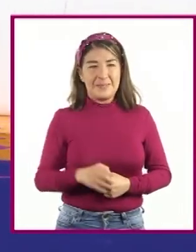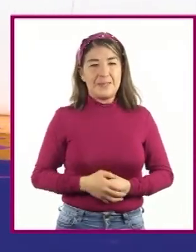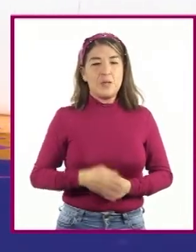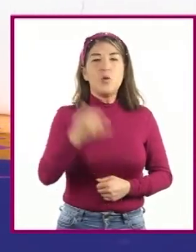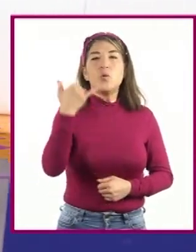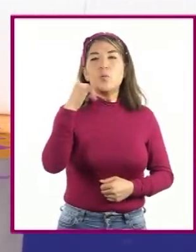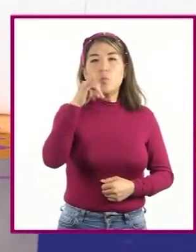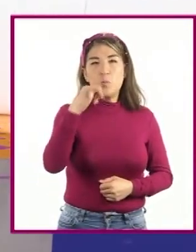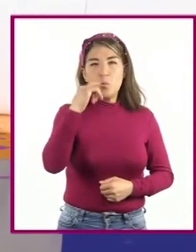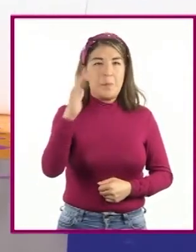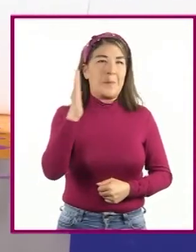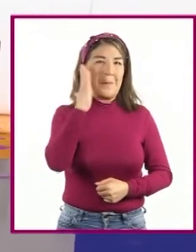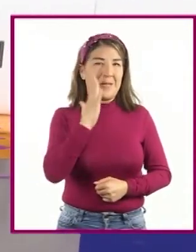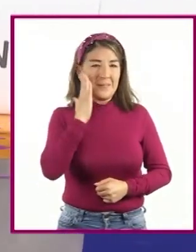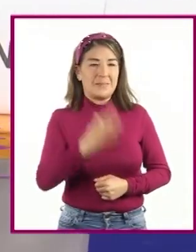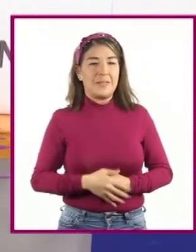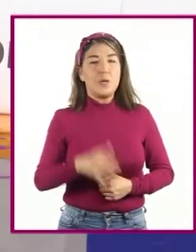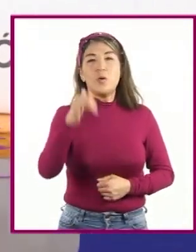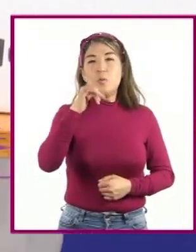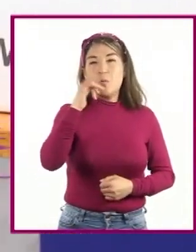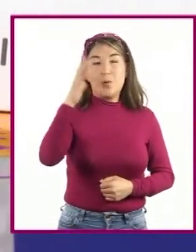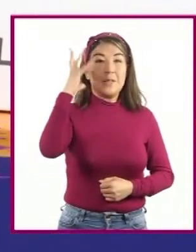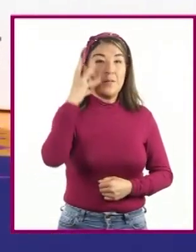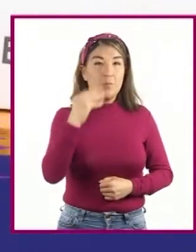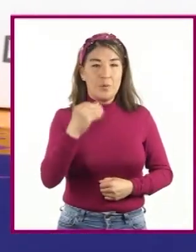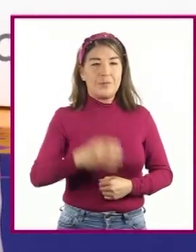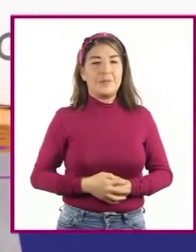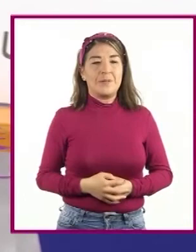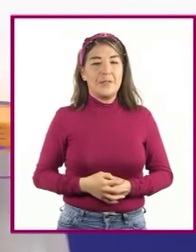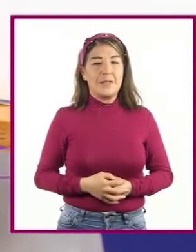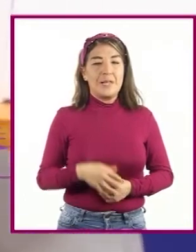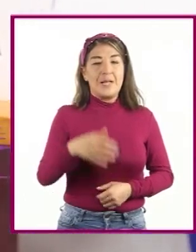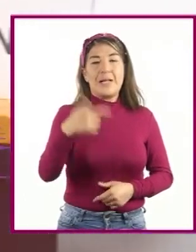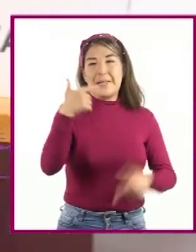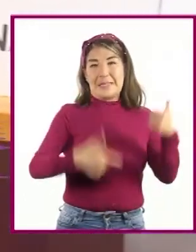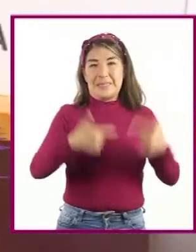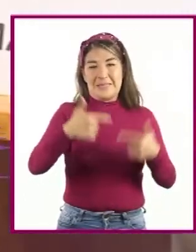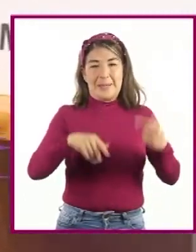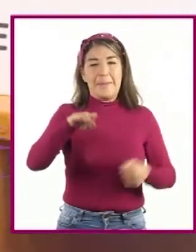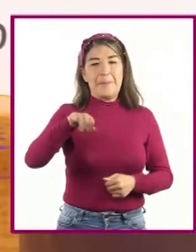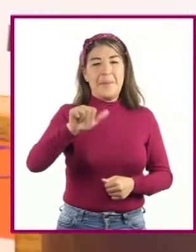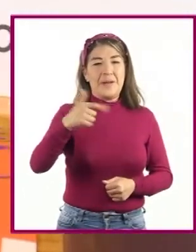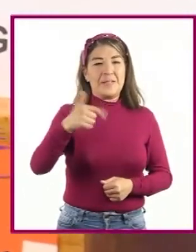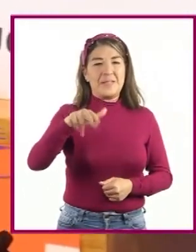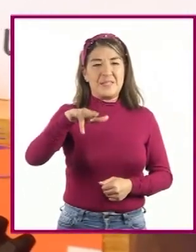manzana, jugo de limón, leche de magnesia,